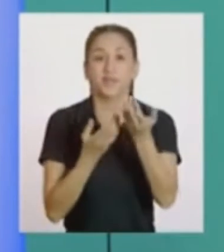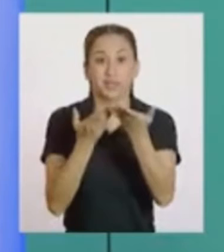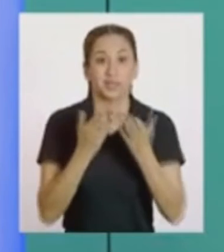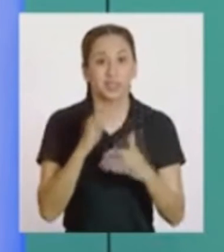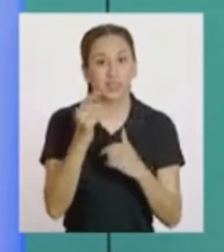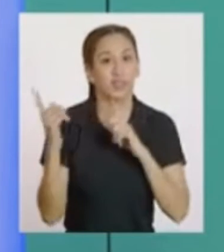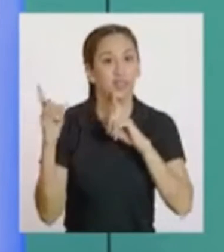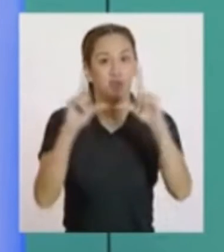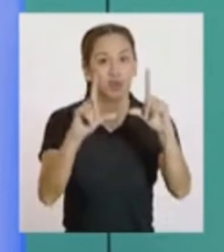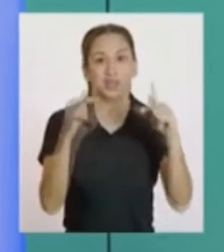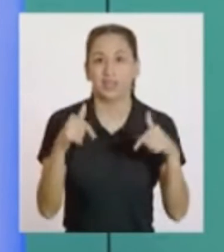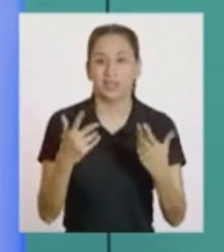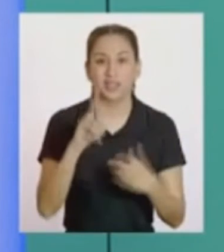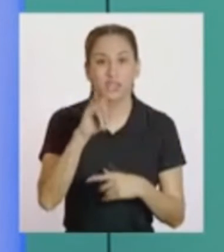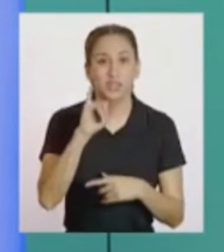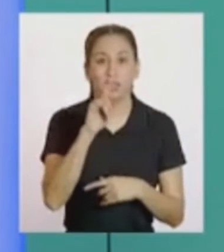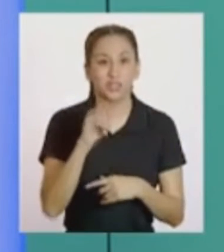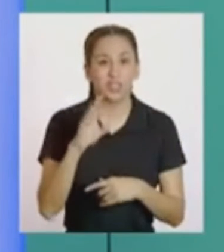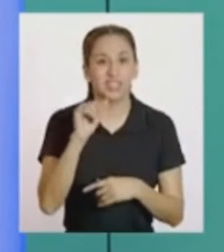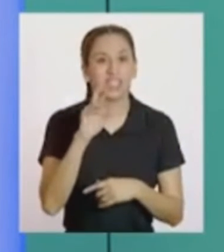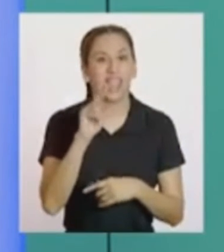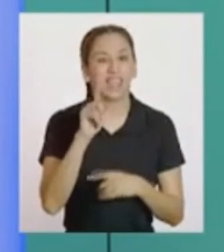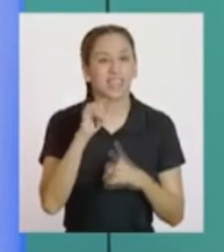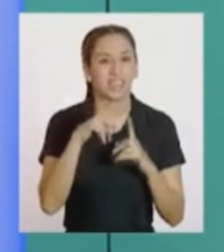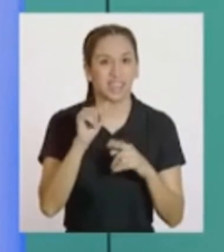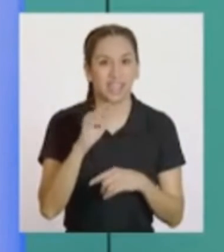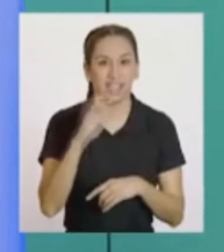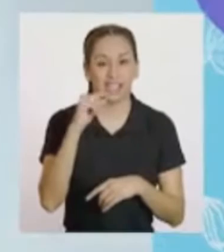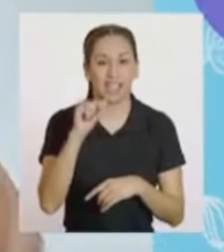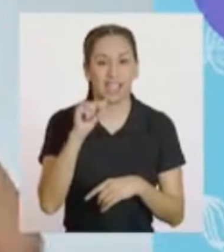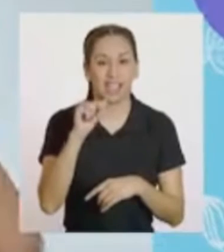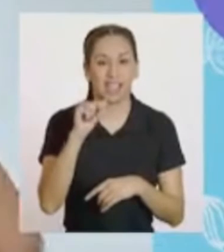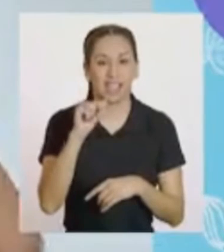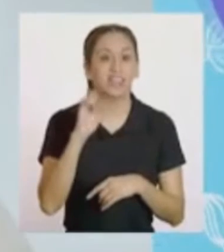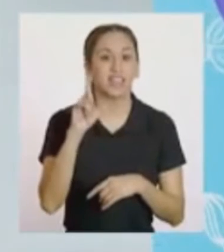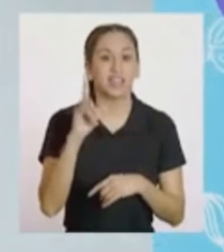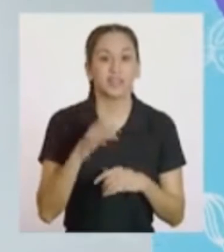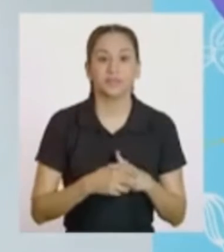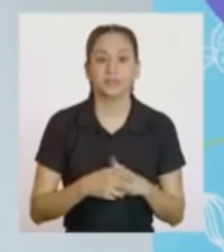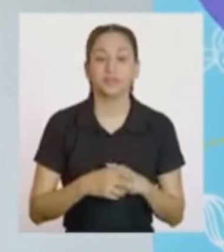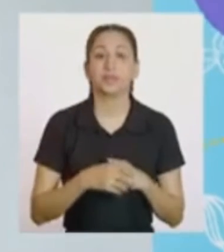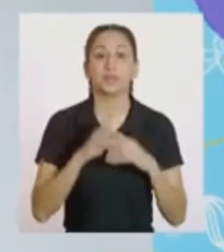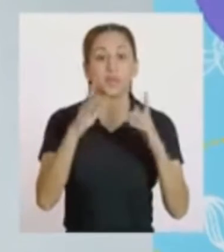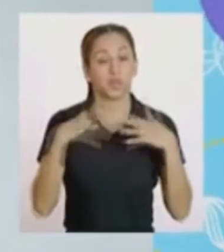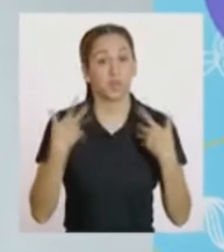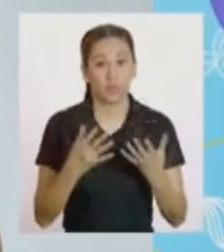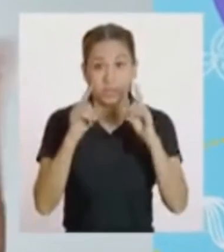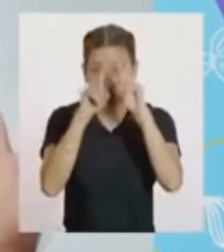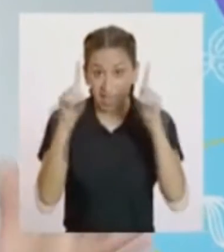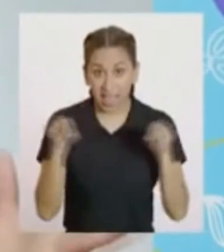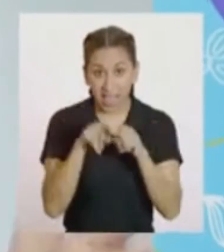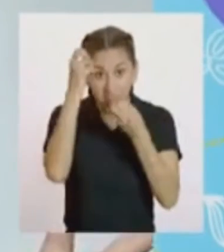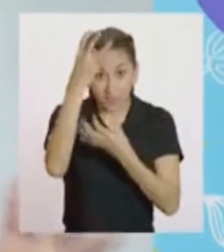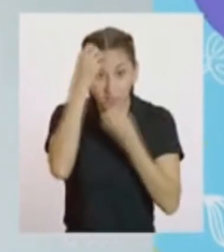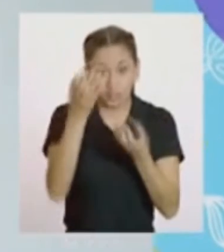Bienvenidas y bienvenidos al programa Luz Clarita, Gabriel y Tracy. Podríamos hacer cartillas informativas sobre el uso